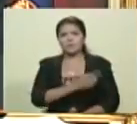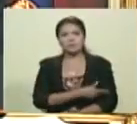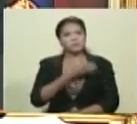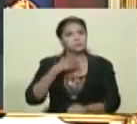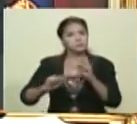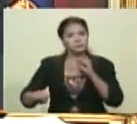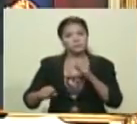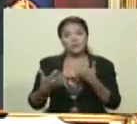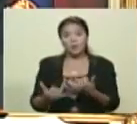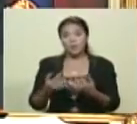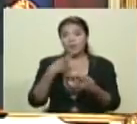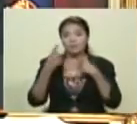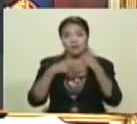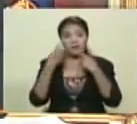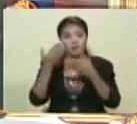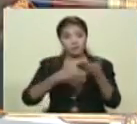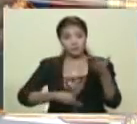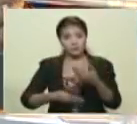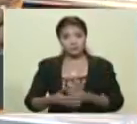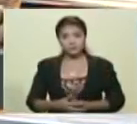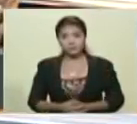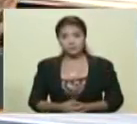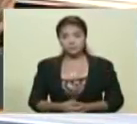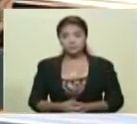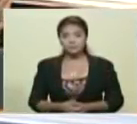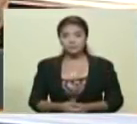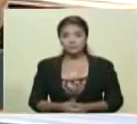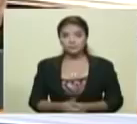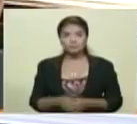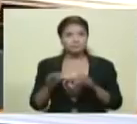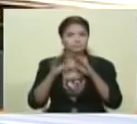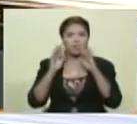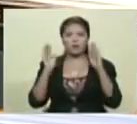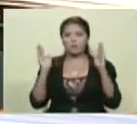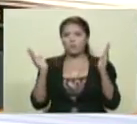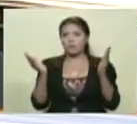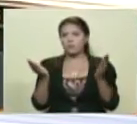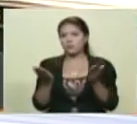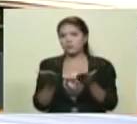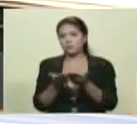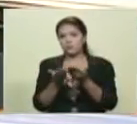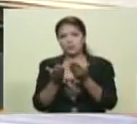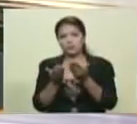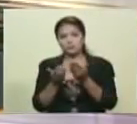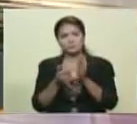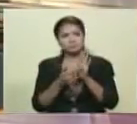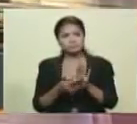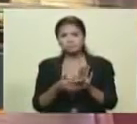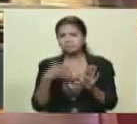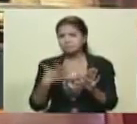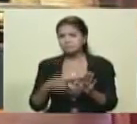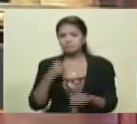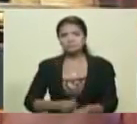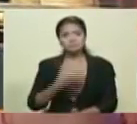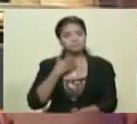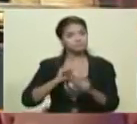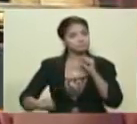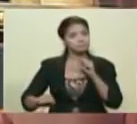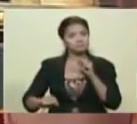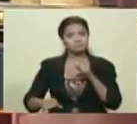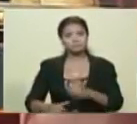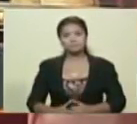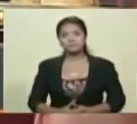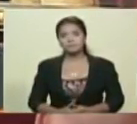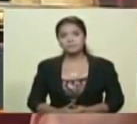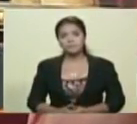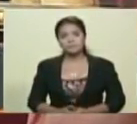a estas declaraciones. Yo diría, el mundo expresa su más enérgico repudio a estas